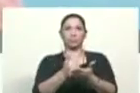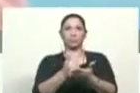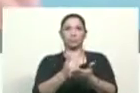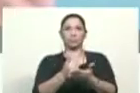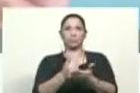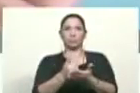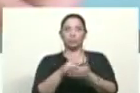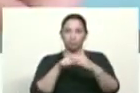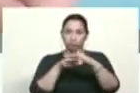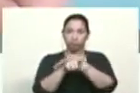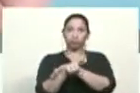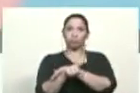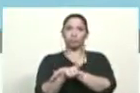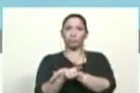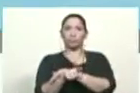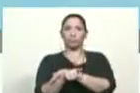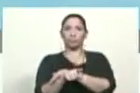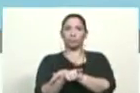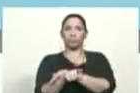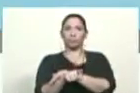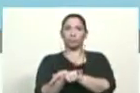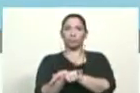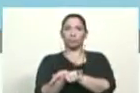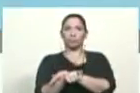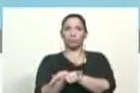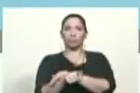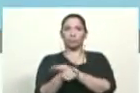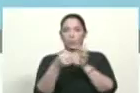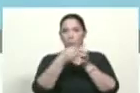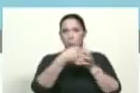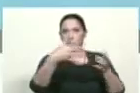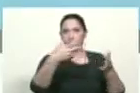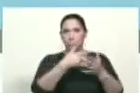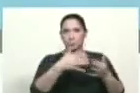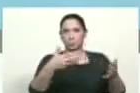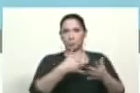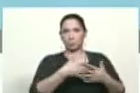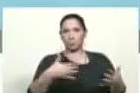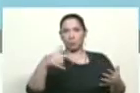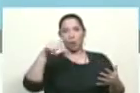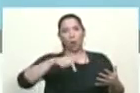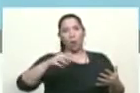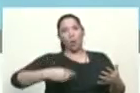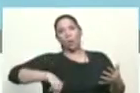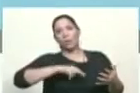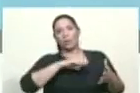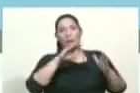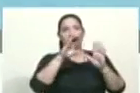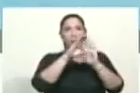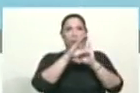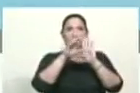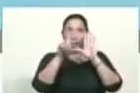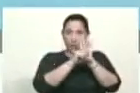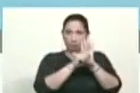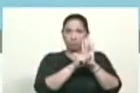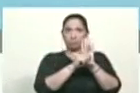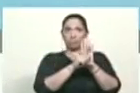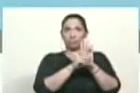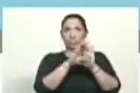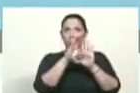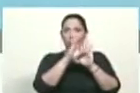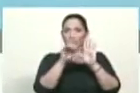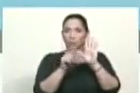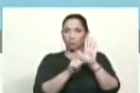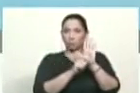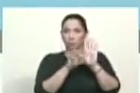pasar ese momento, y redactó, bueno, lo que hoy es nuestra carta de navegación, la Constitución de la